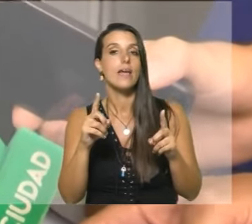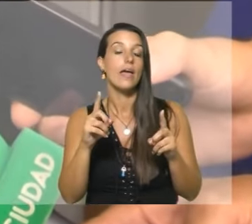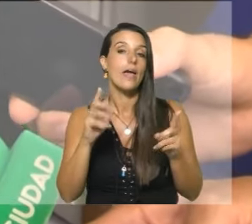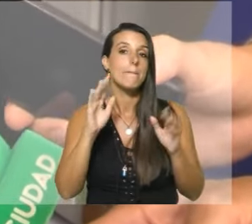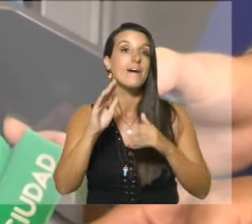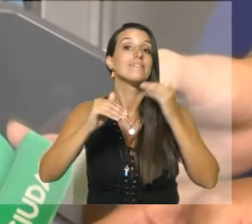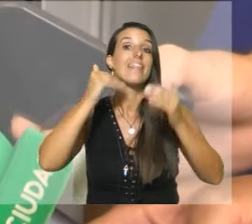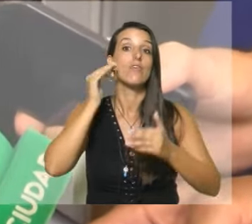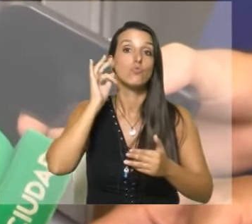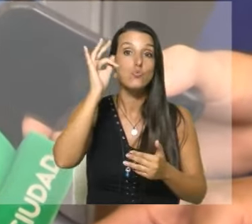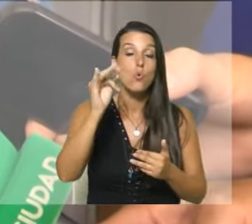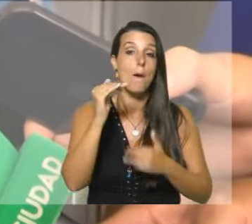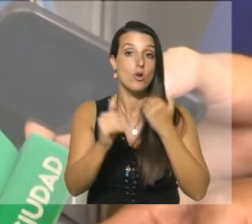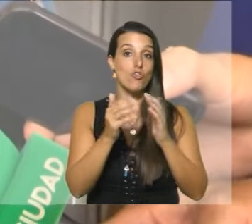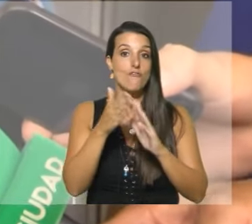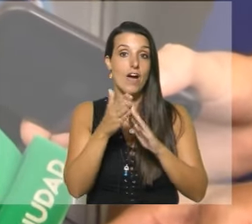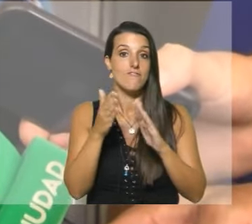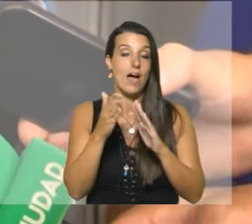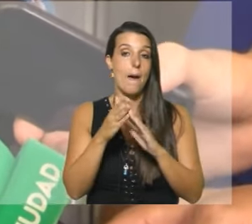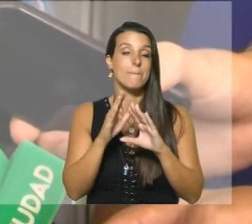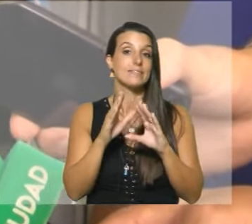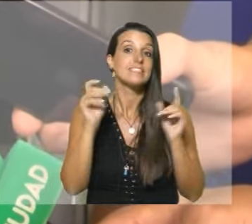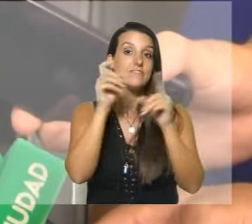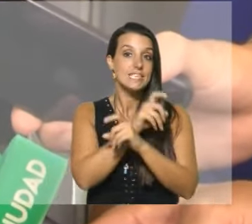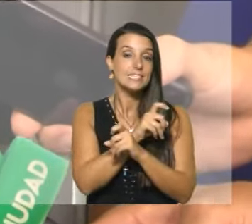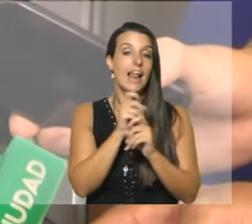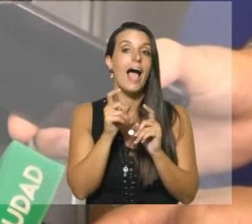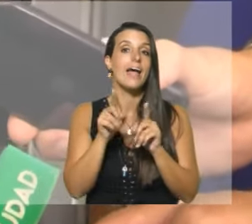vez más adelante, que en un proceso que va a ser seguramente más complejo, al Tratado de Libre Comercio.